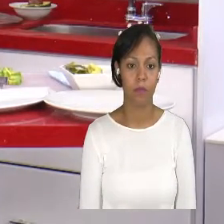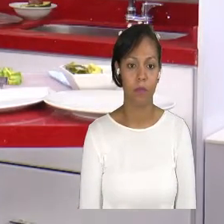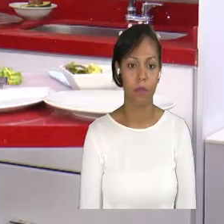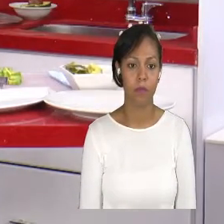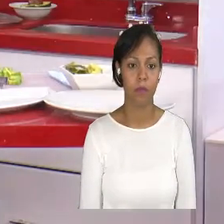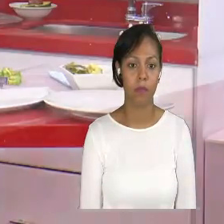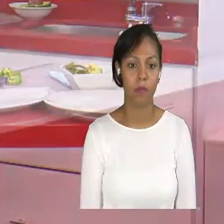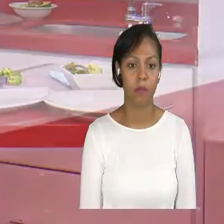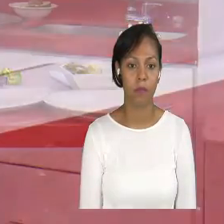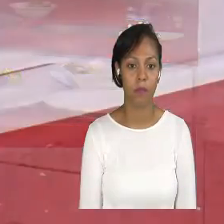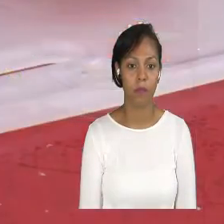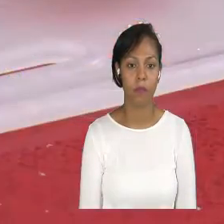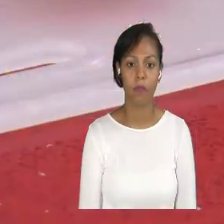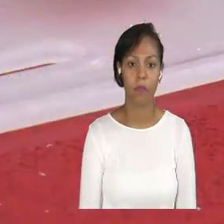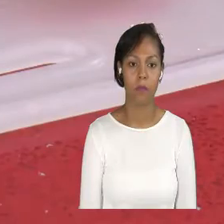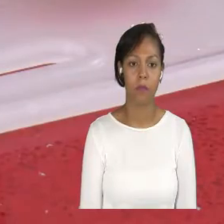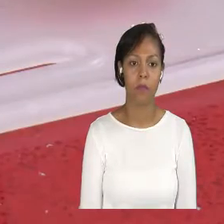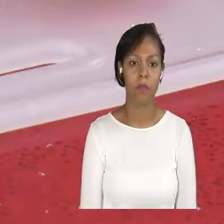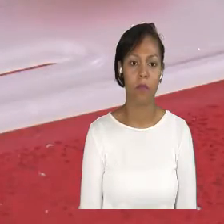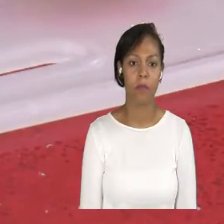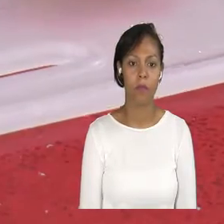dos platicos. Ok. Entonces,